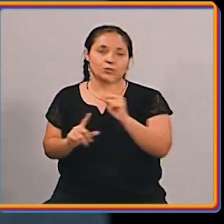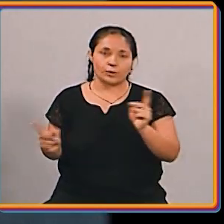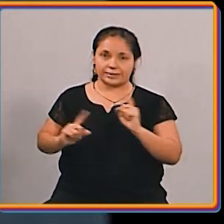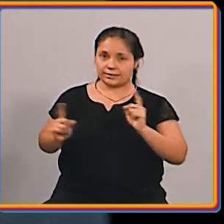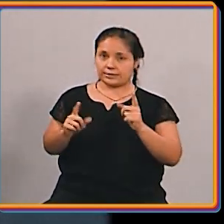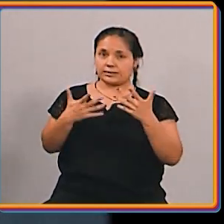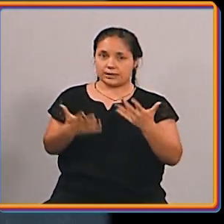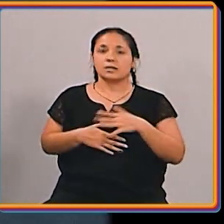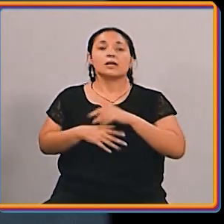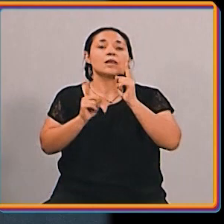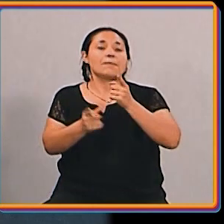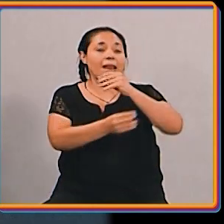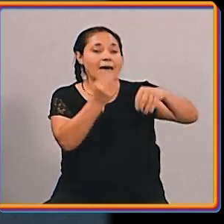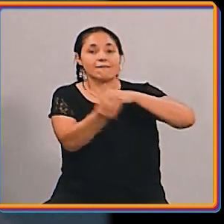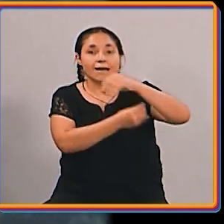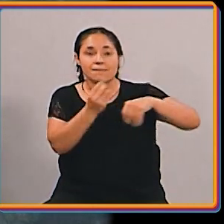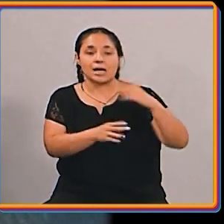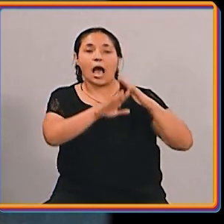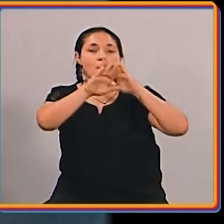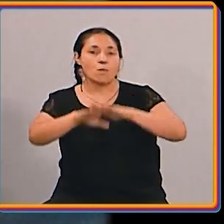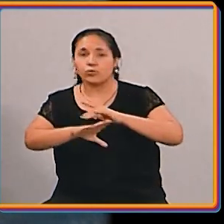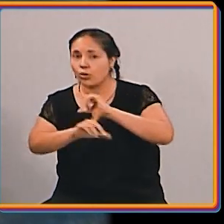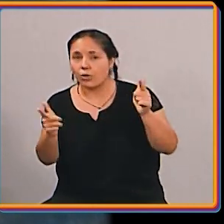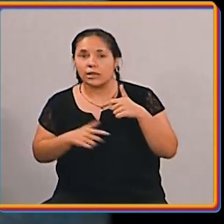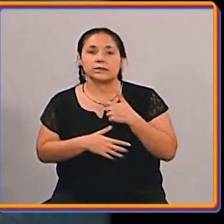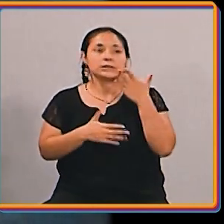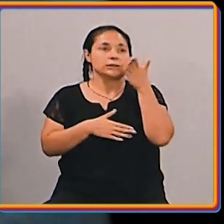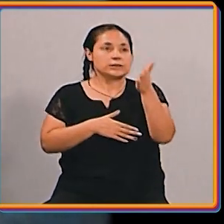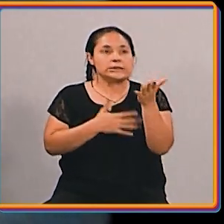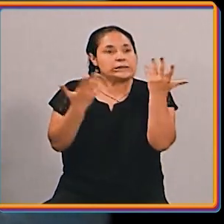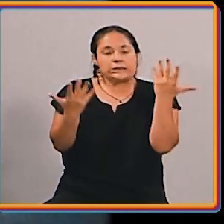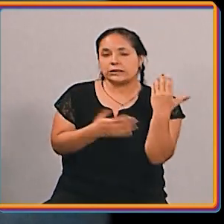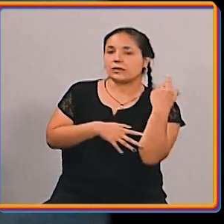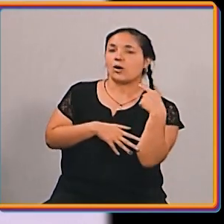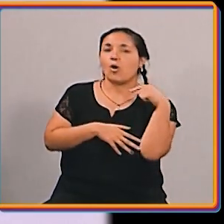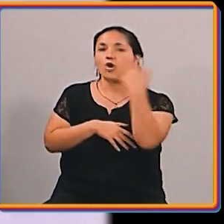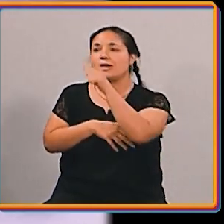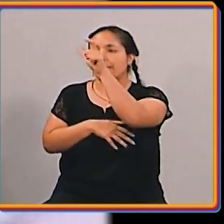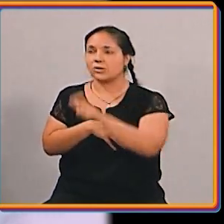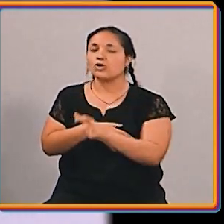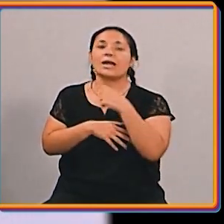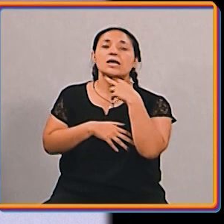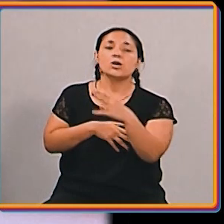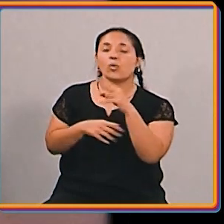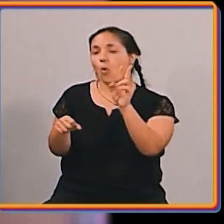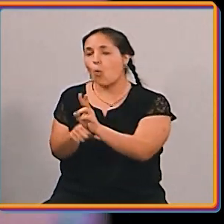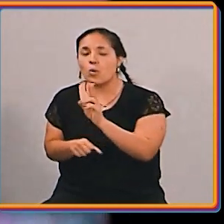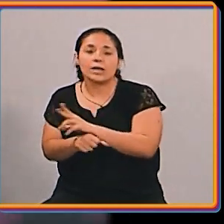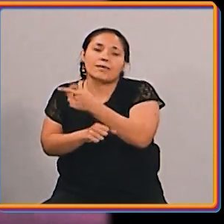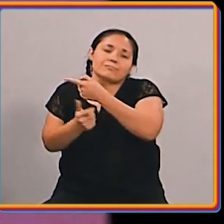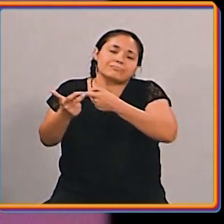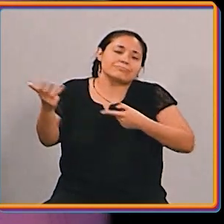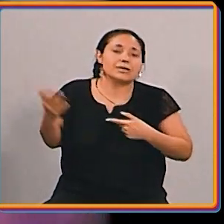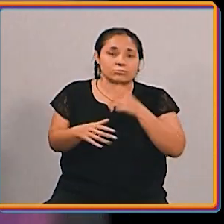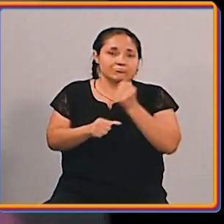fácil. Cuando es la familia la que no brinda apoyo, tienen que salir a buscar también alguien que le cuide a sus hijos. Es todo un